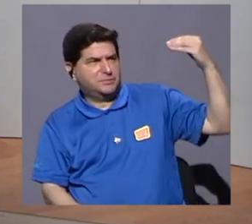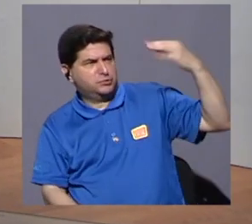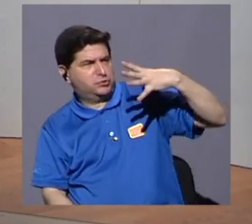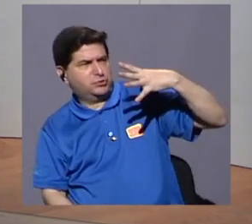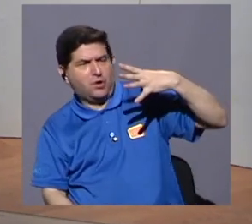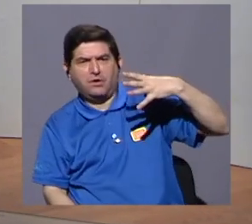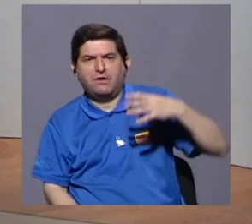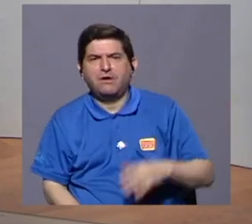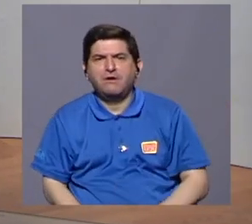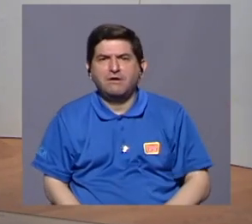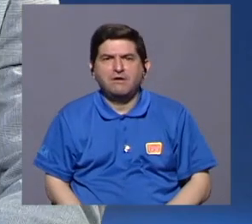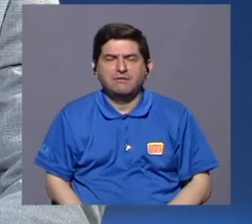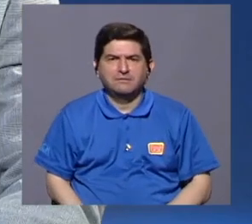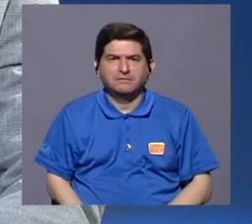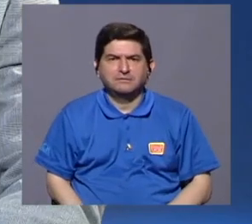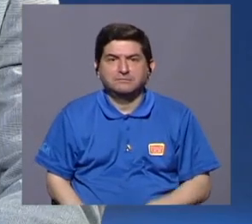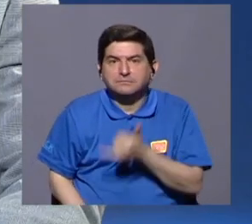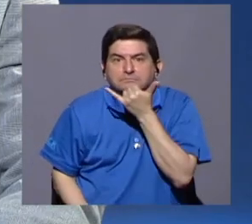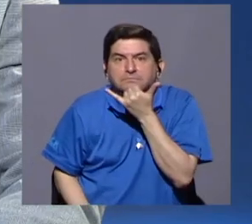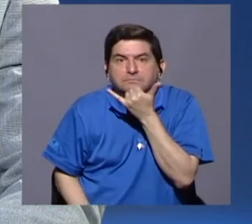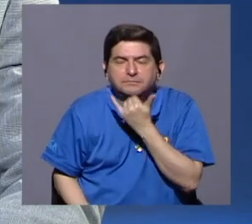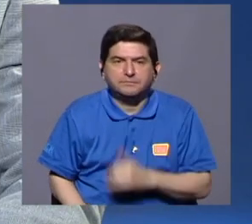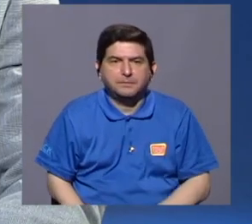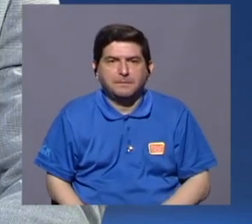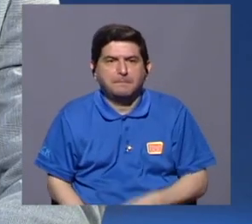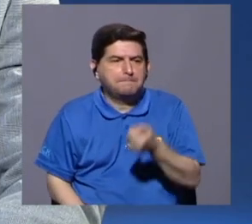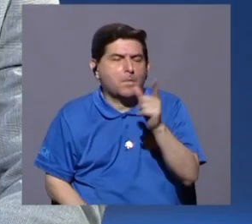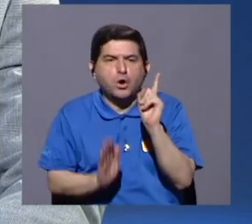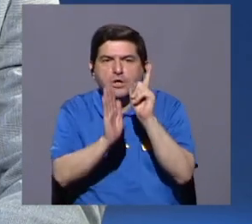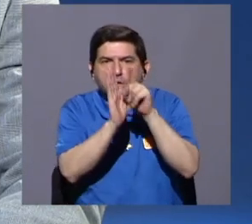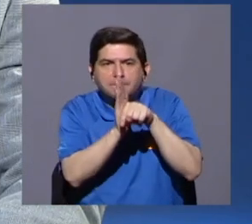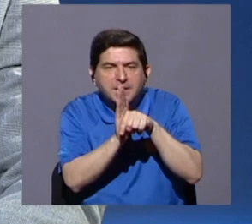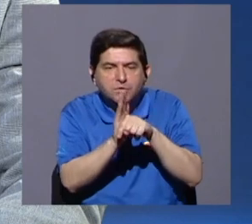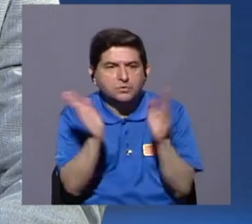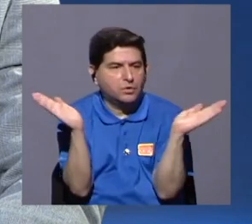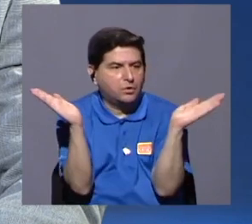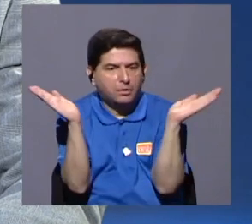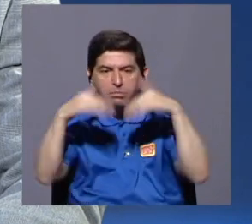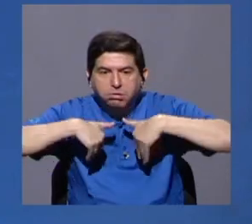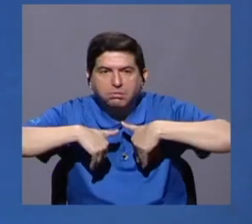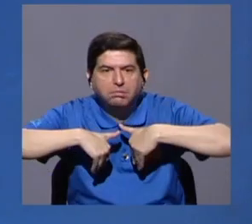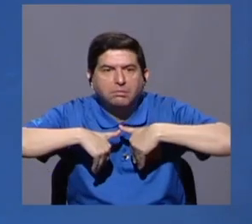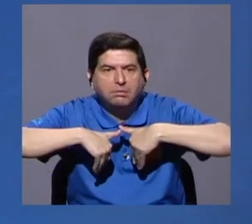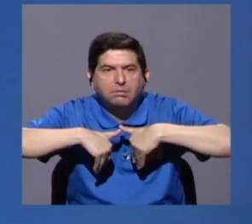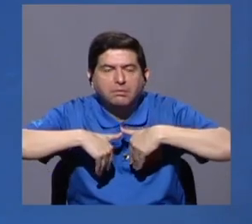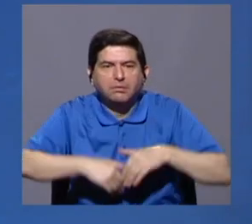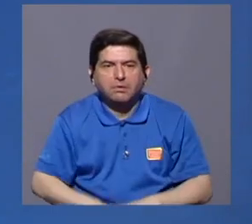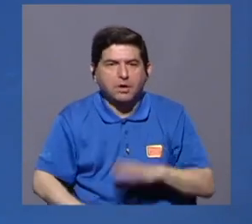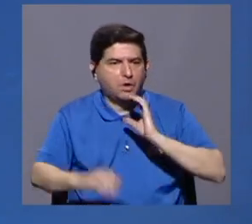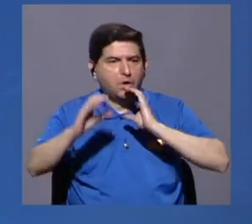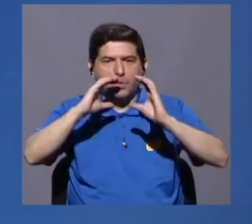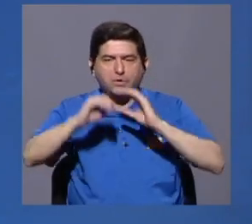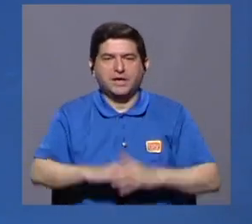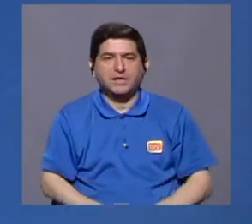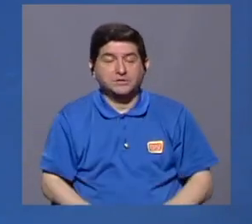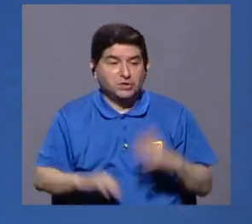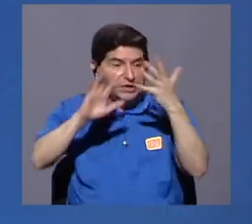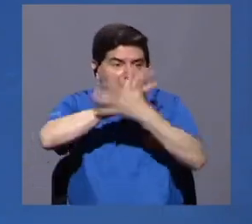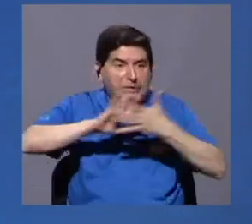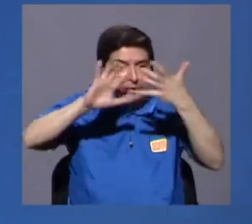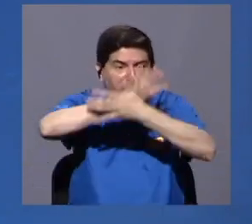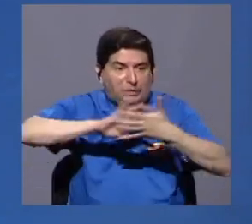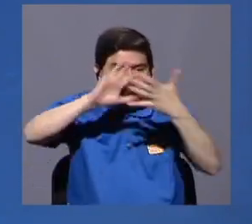frecuencia de los radares entonces por unos minutitos pues no hubo este pequeño causa en el